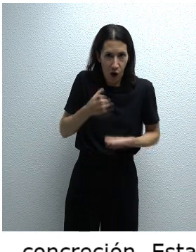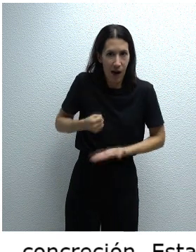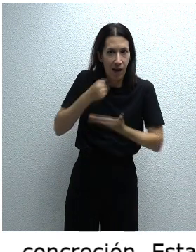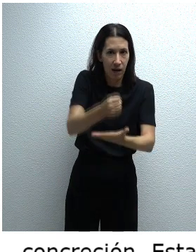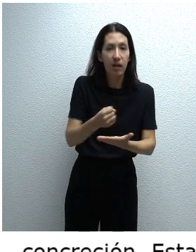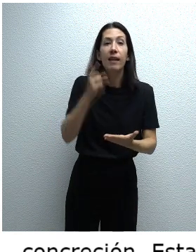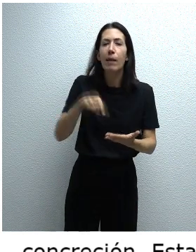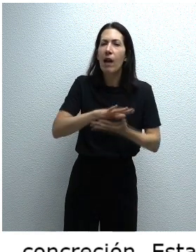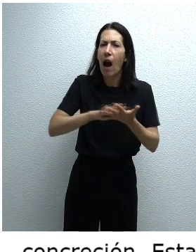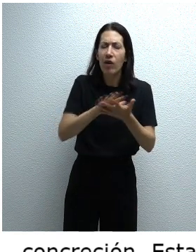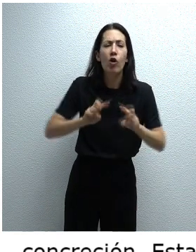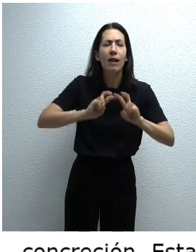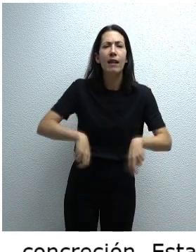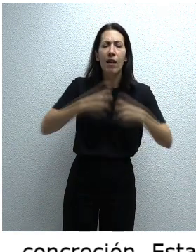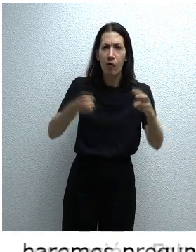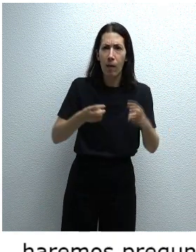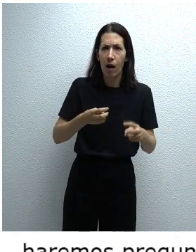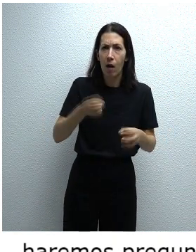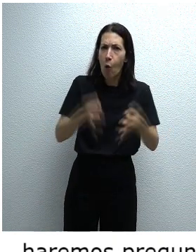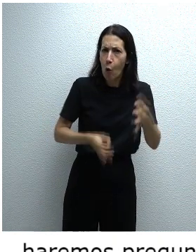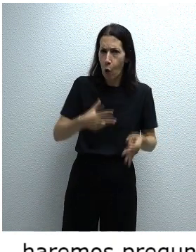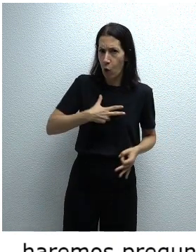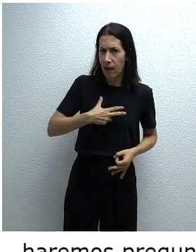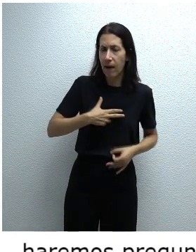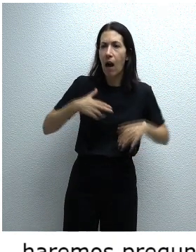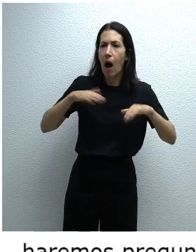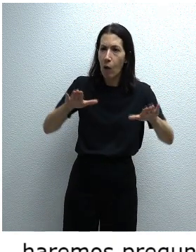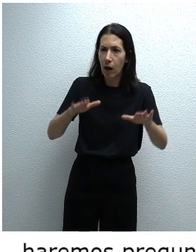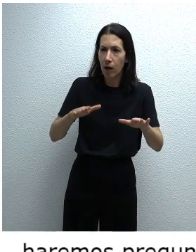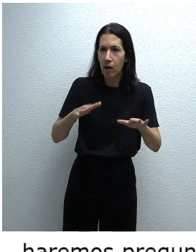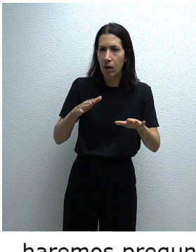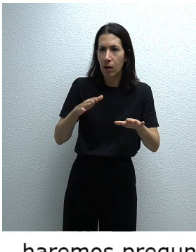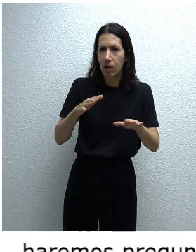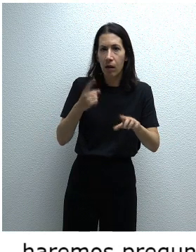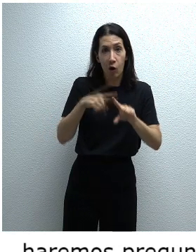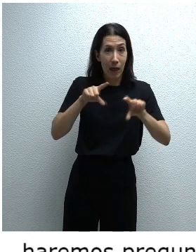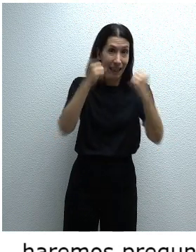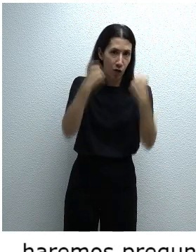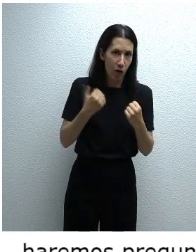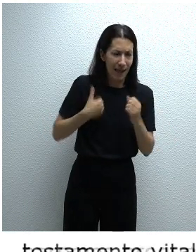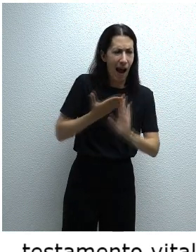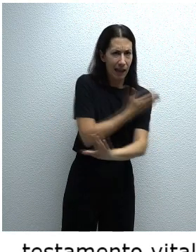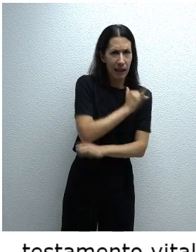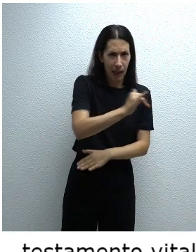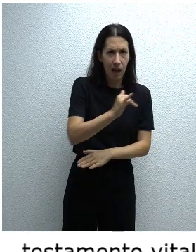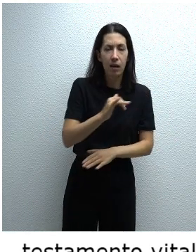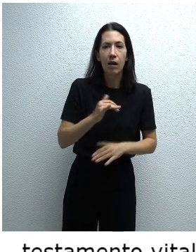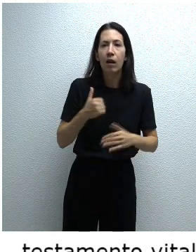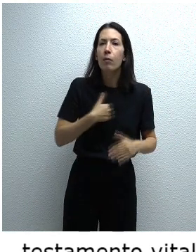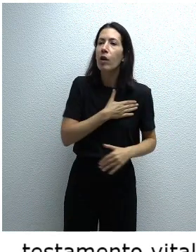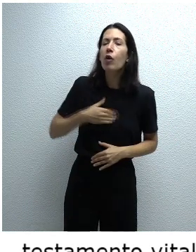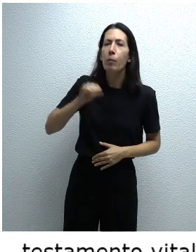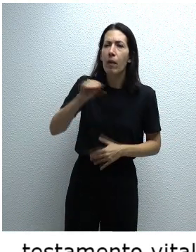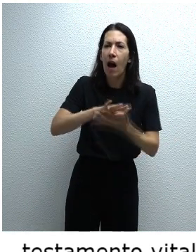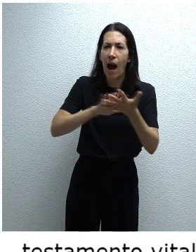esta reforma jurídica, aunque bien hayan sido, son instituciones existentes con anterioridad. Pero vamos a ver, vamos a la